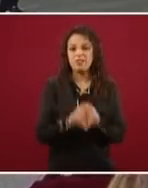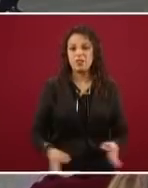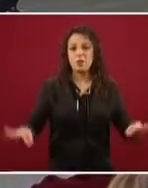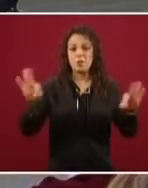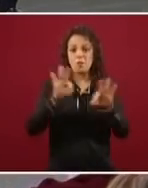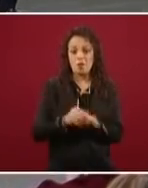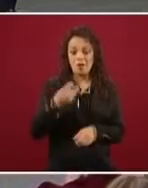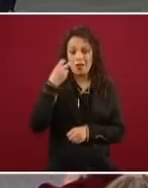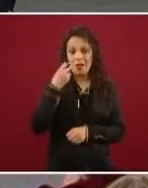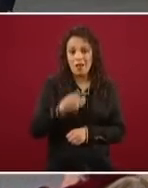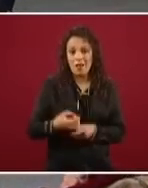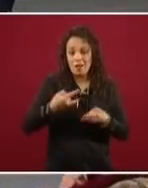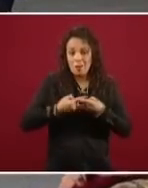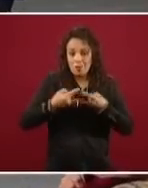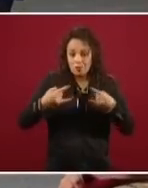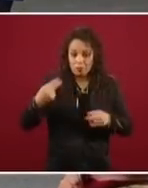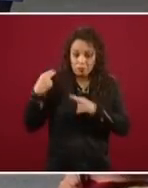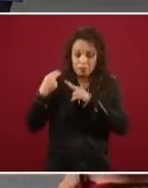país